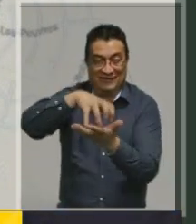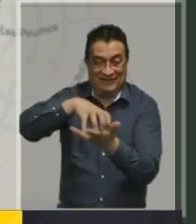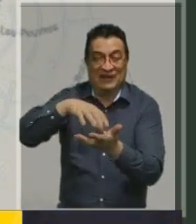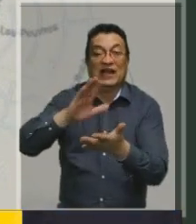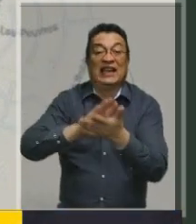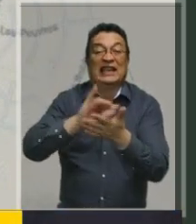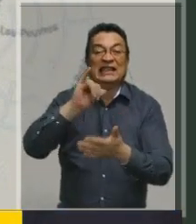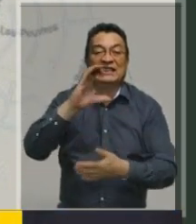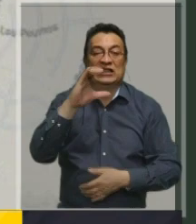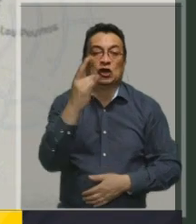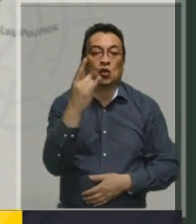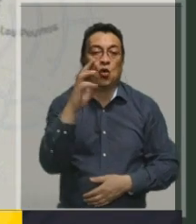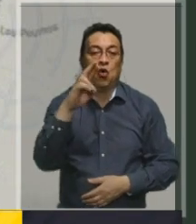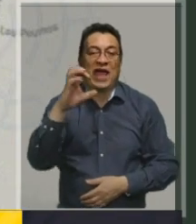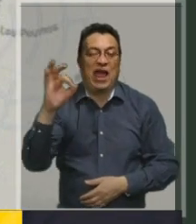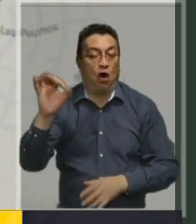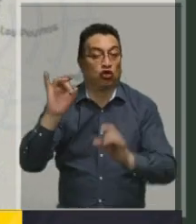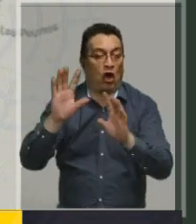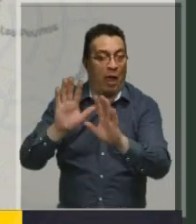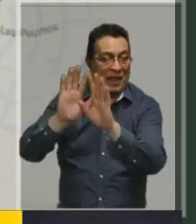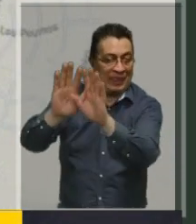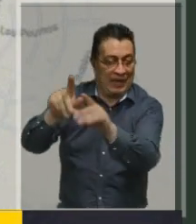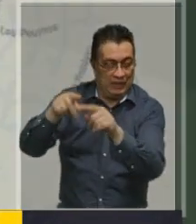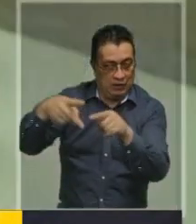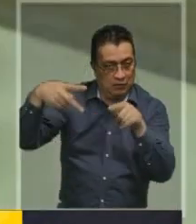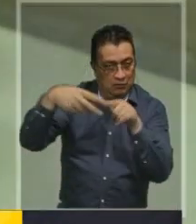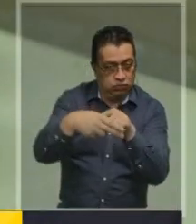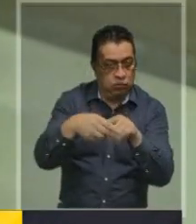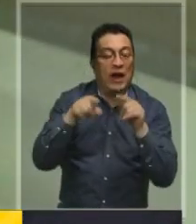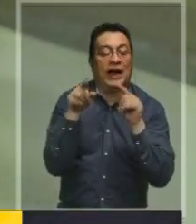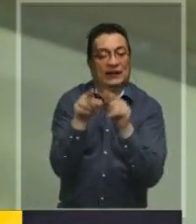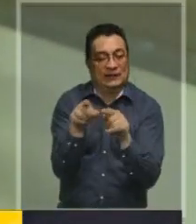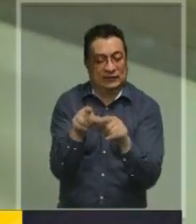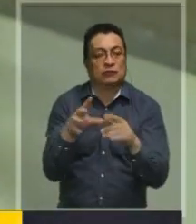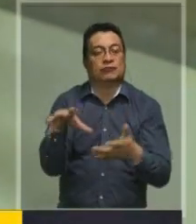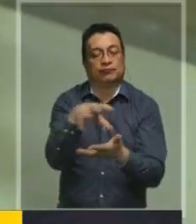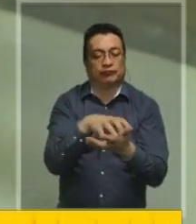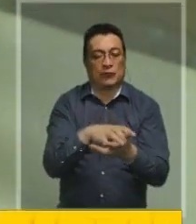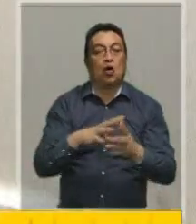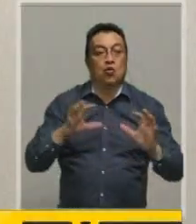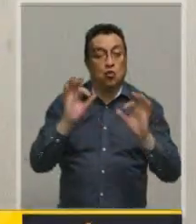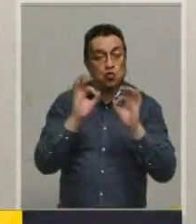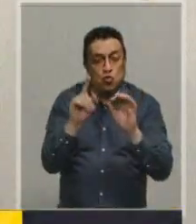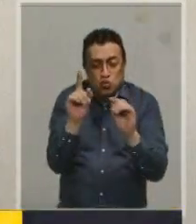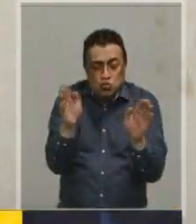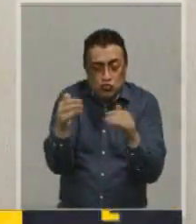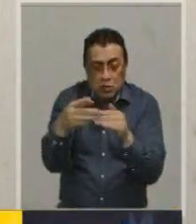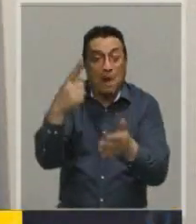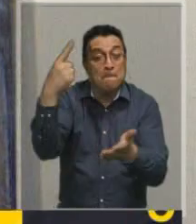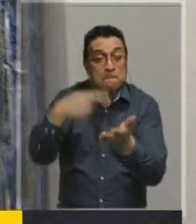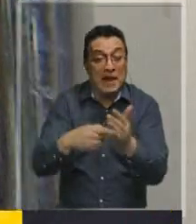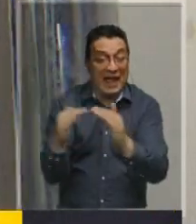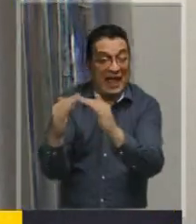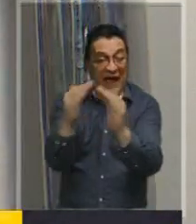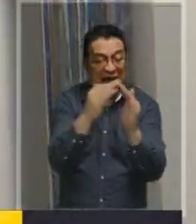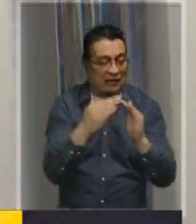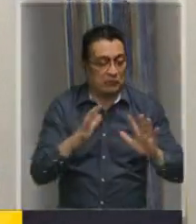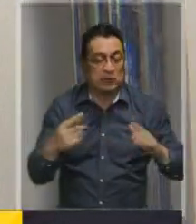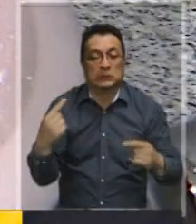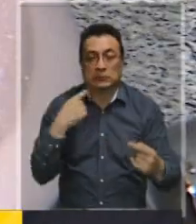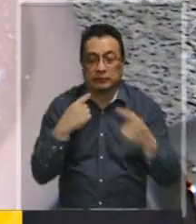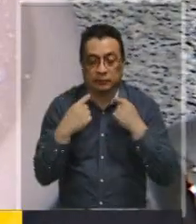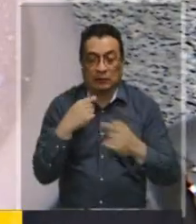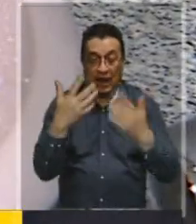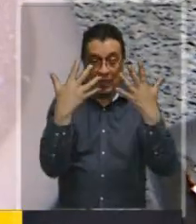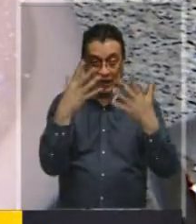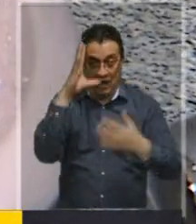hasta San Anselmo, donde va a estar aproximadamente este sector que es bastante puntual. 1.000 clientes serán afectados a partir de las